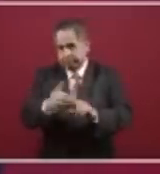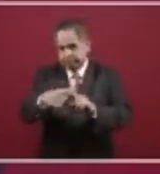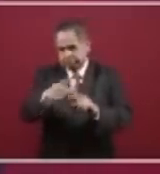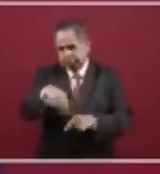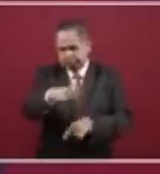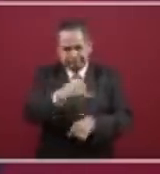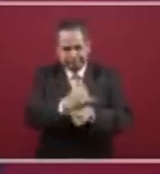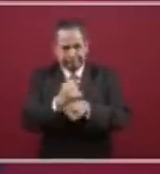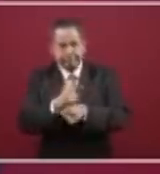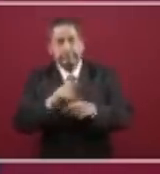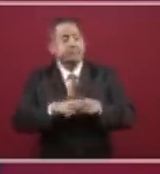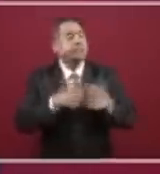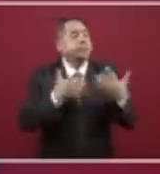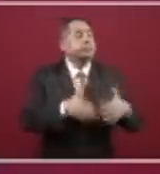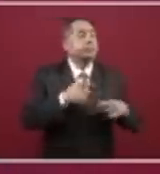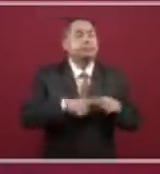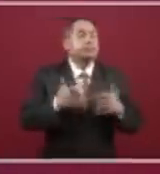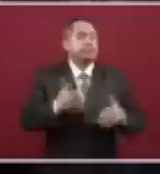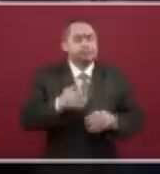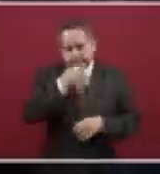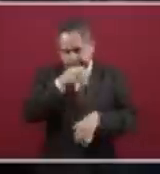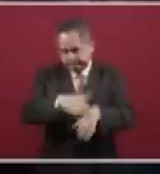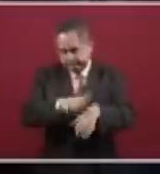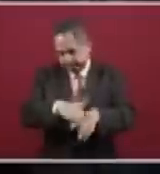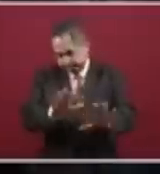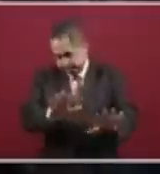investiguen qué empresa lo hizo